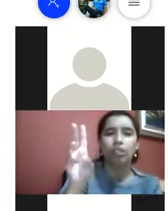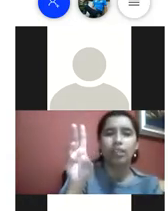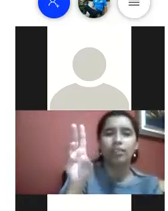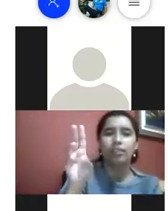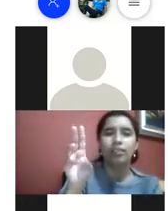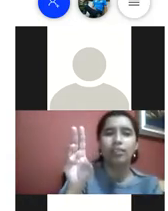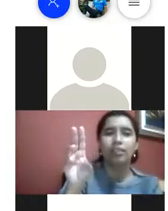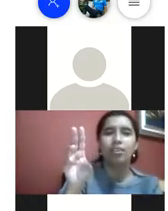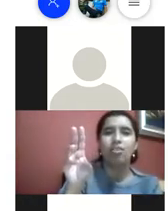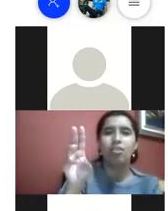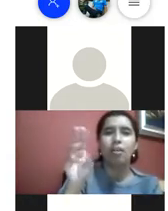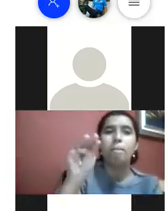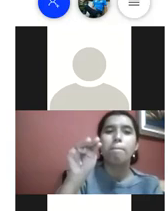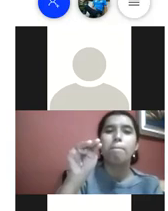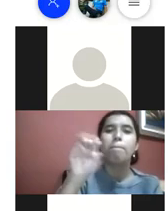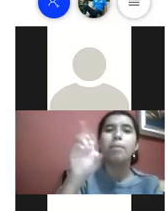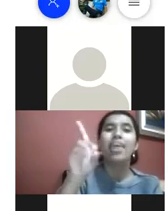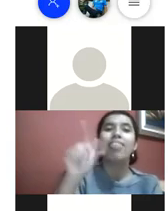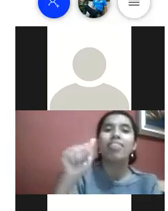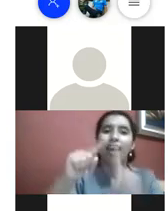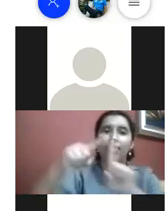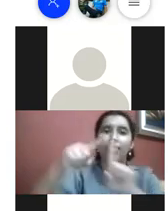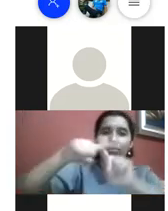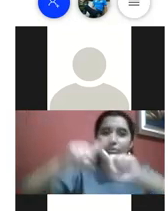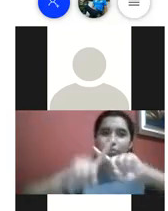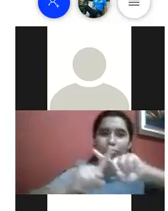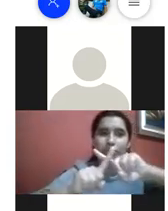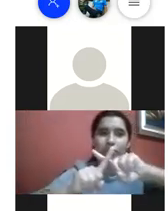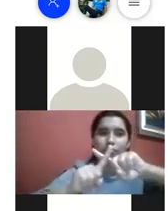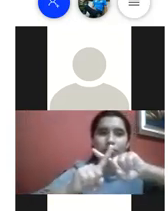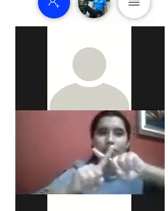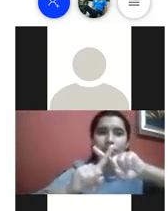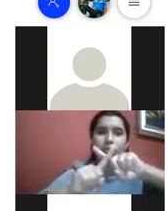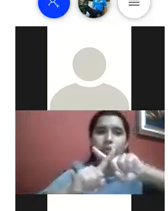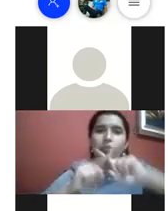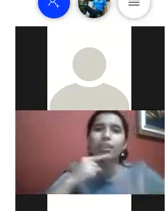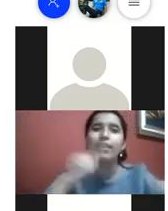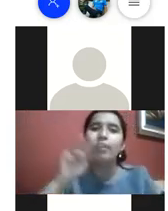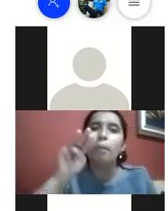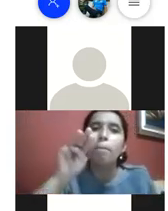O sea que nuestra media muestral es 5.6.